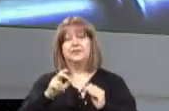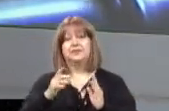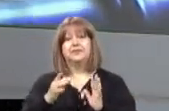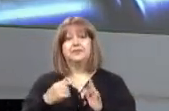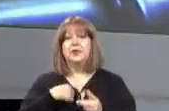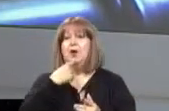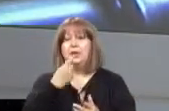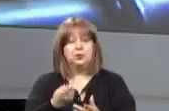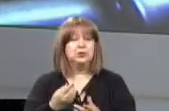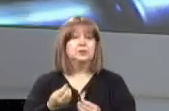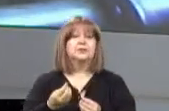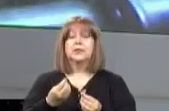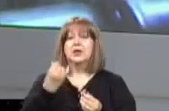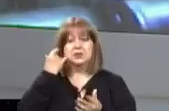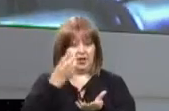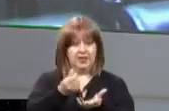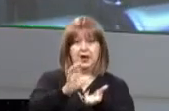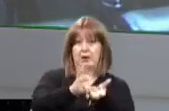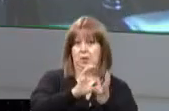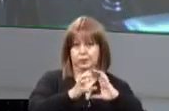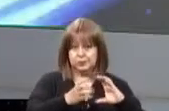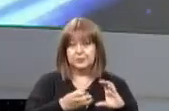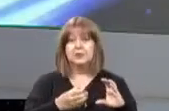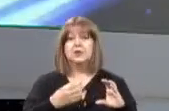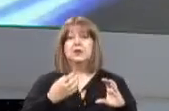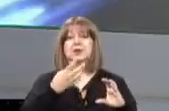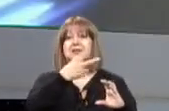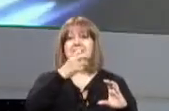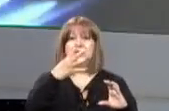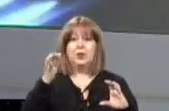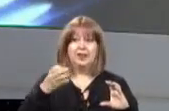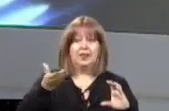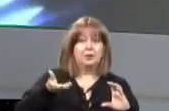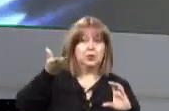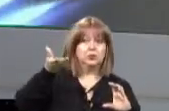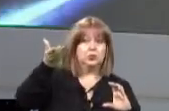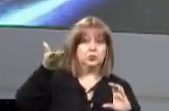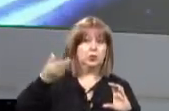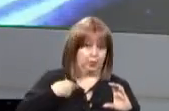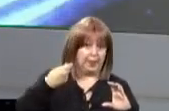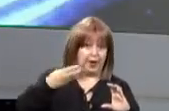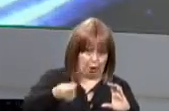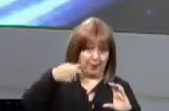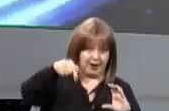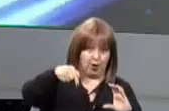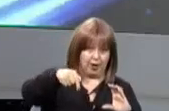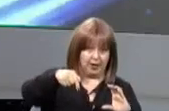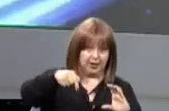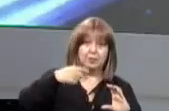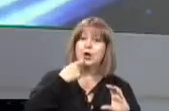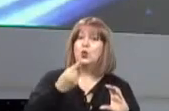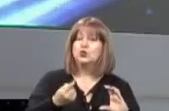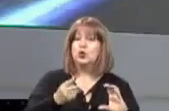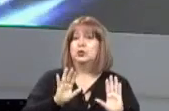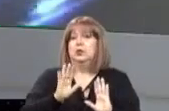tiene algo de plata, siempre en pesos, y dice, bueno, está en 3.40, está subiendo, vamos y compremos ahora antes de que se vaya más arriba. ¿Qué harías ahora? Bueno, en este